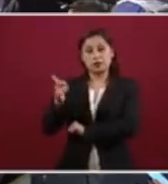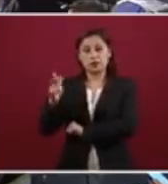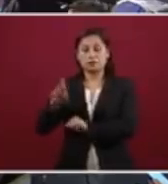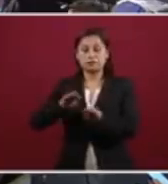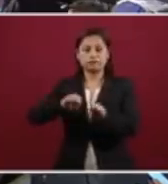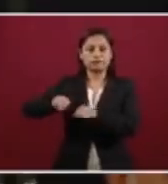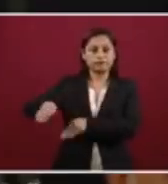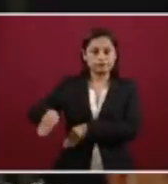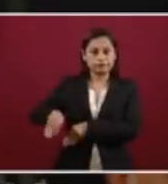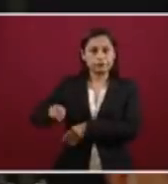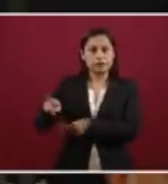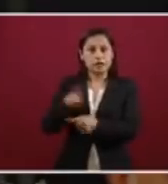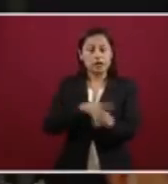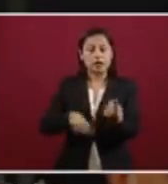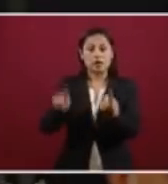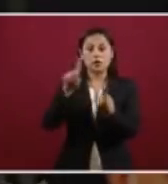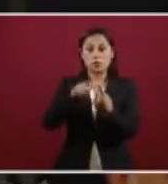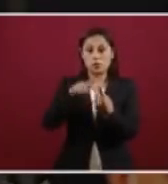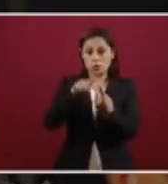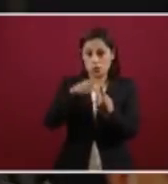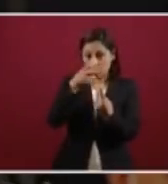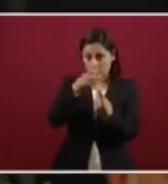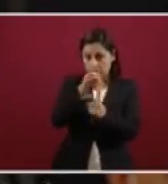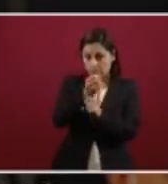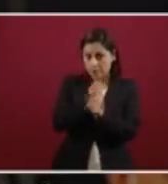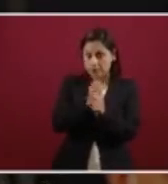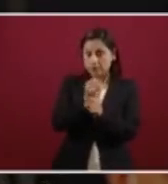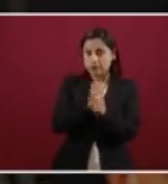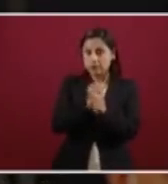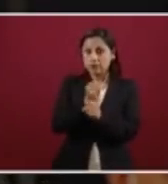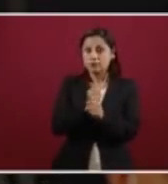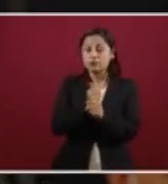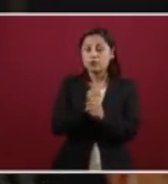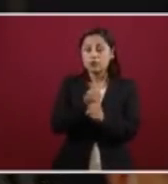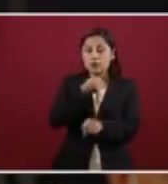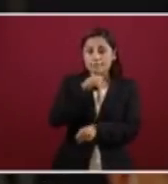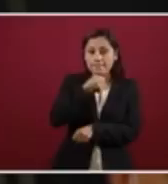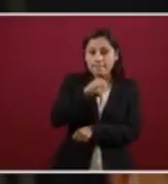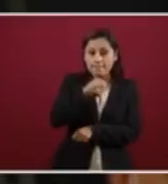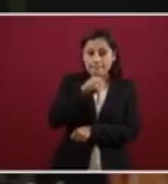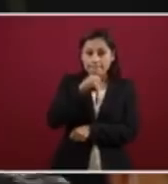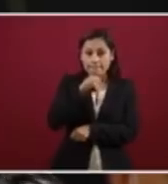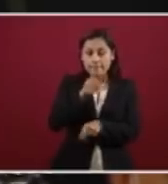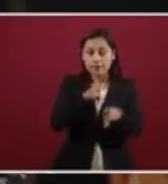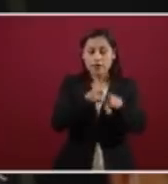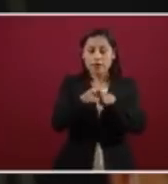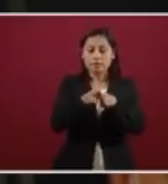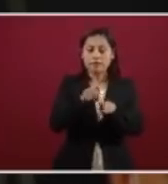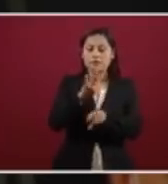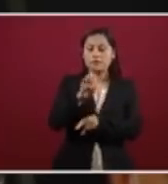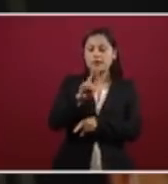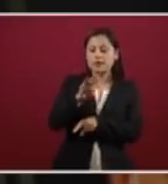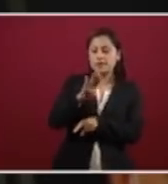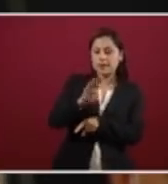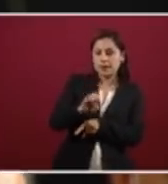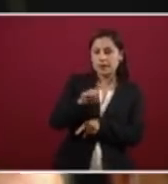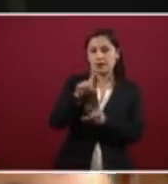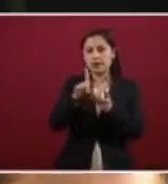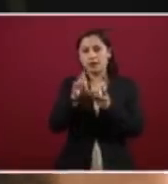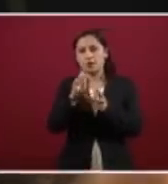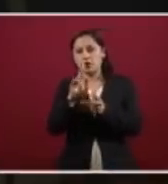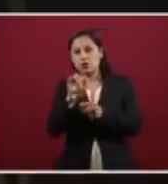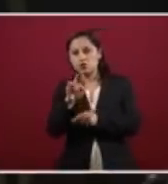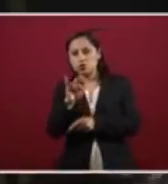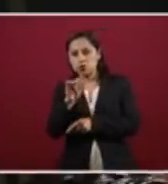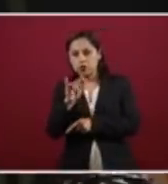ellas es una entrevista que le hicieron a los hermanos Bernabé y Cruz Otelo Salinas. Estas dos